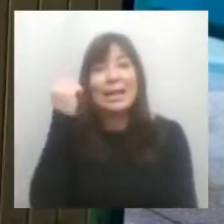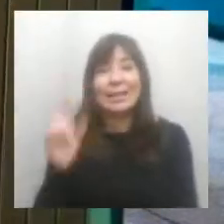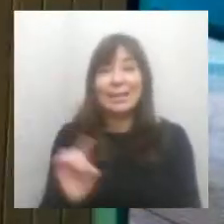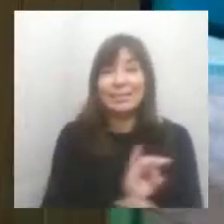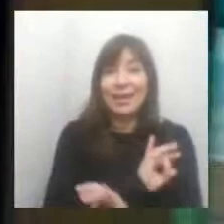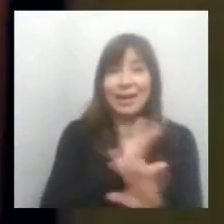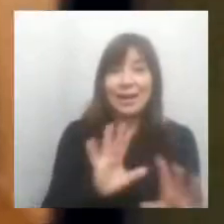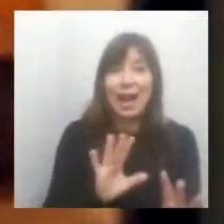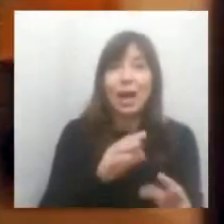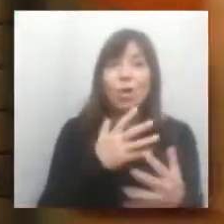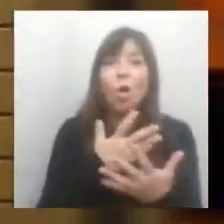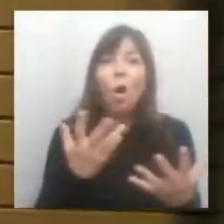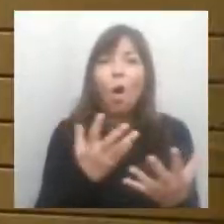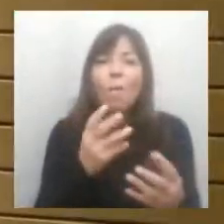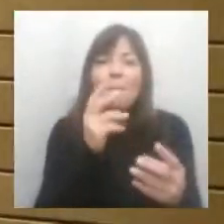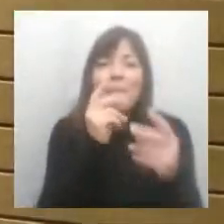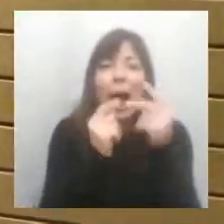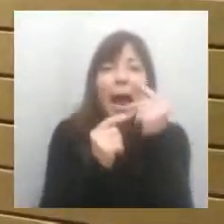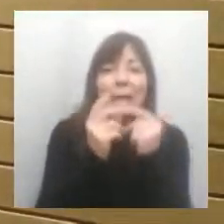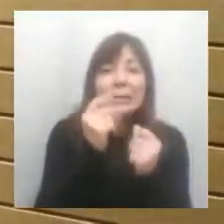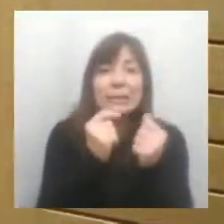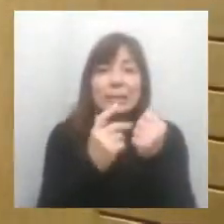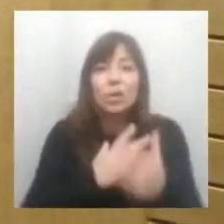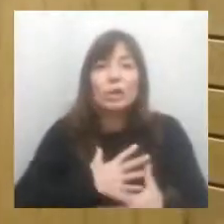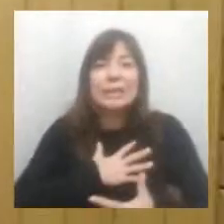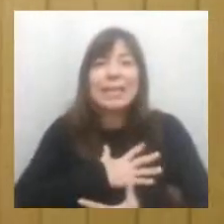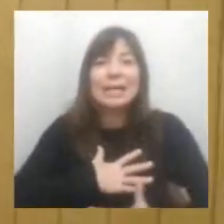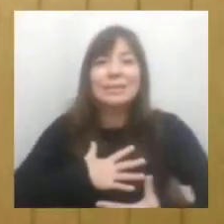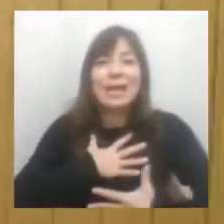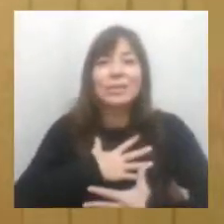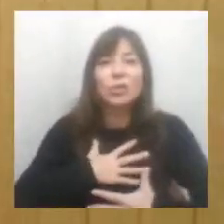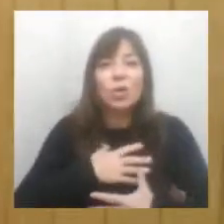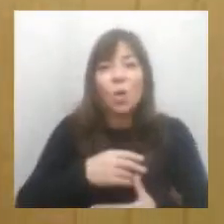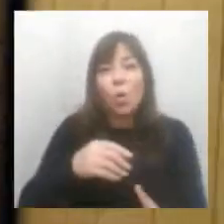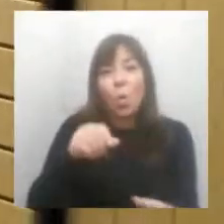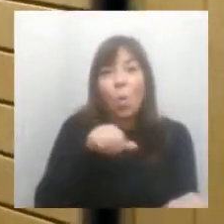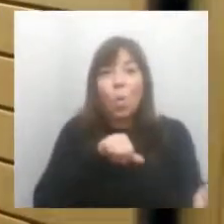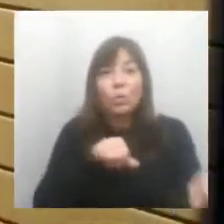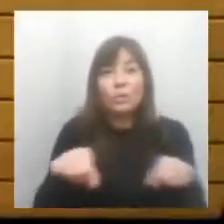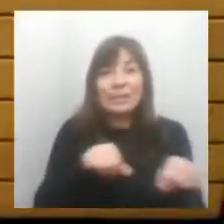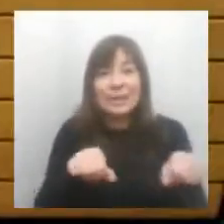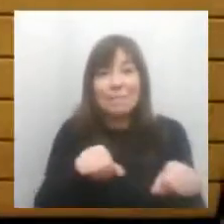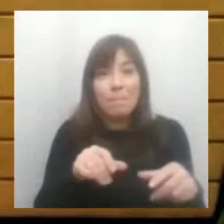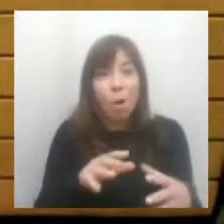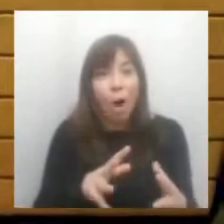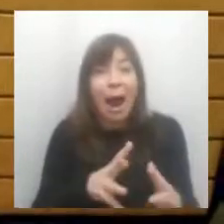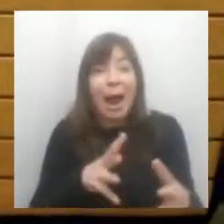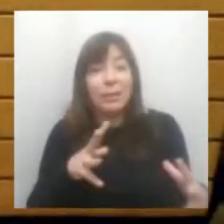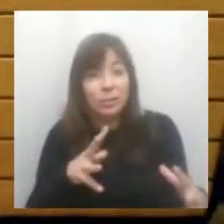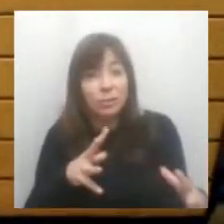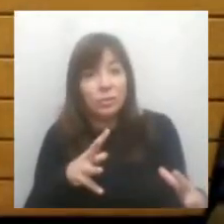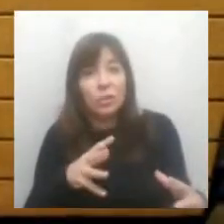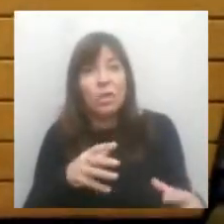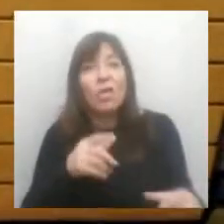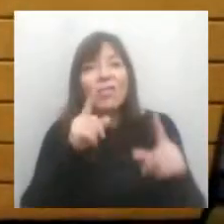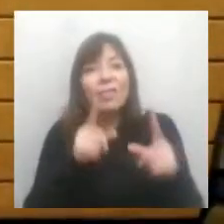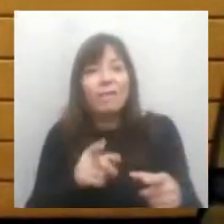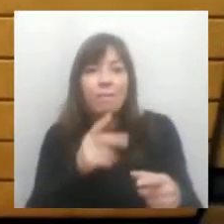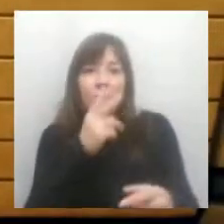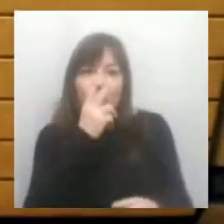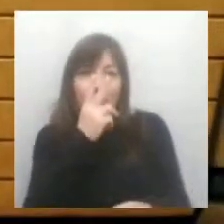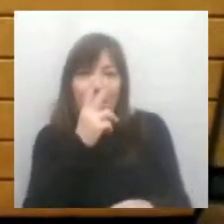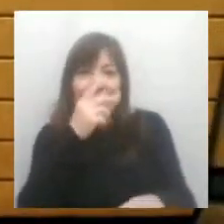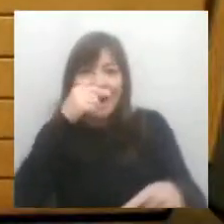revivir la sensación de estar experimentando un sismo de gran envergadura, tenemos que mirar por debajo de la